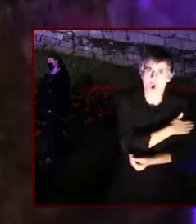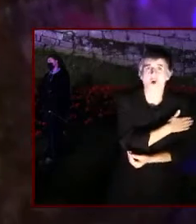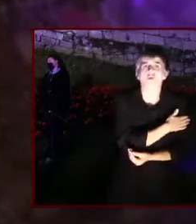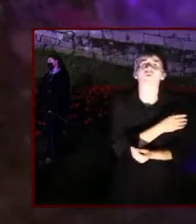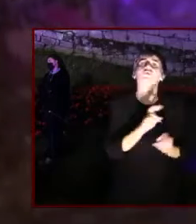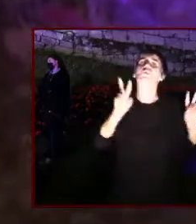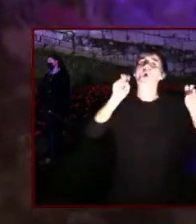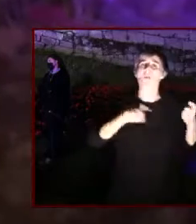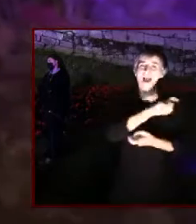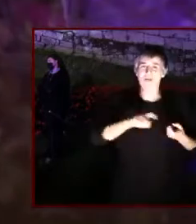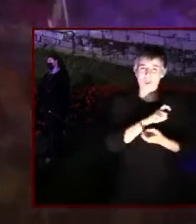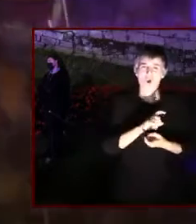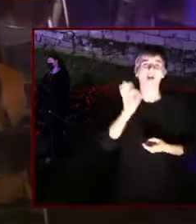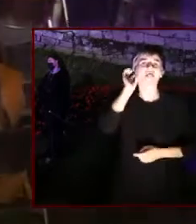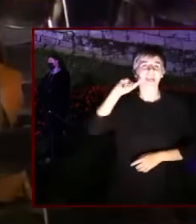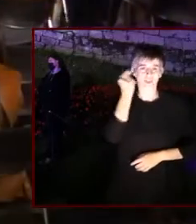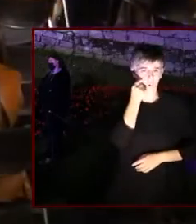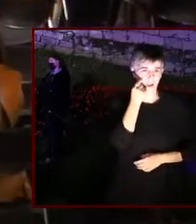Descubreas. Moitísimas grazas.